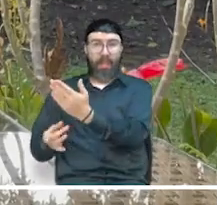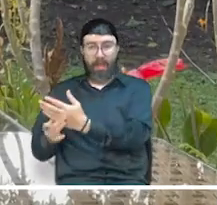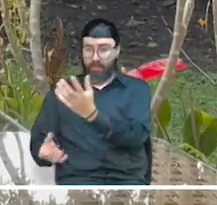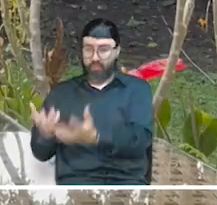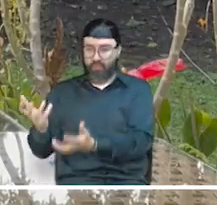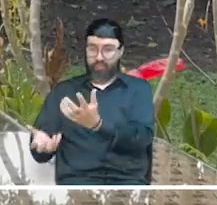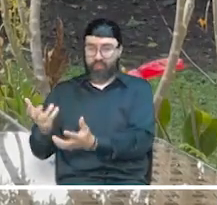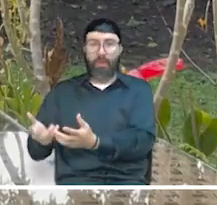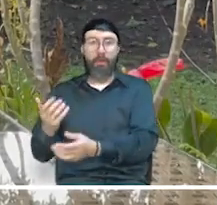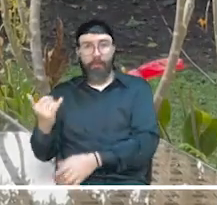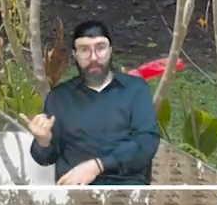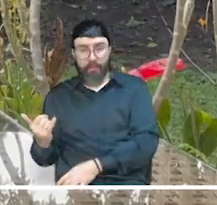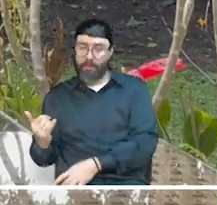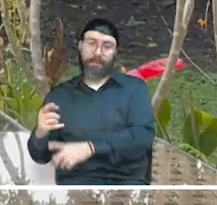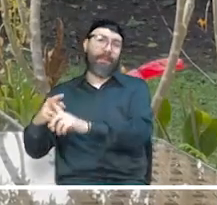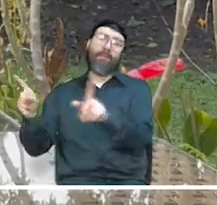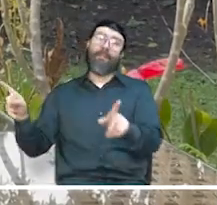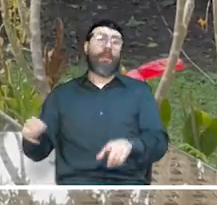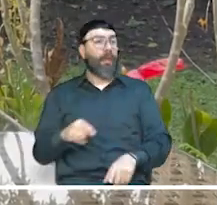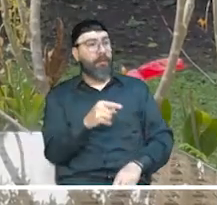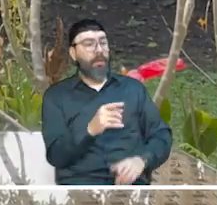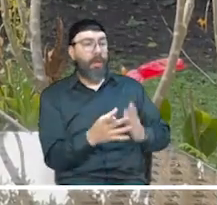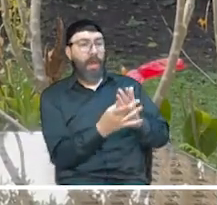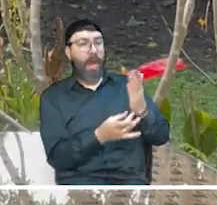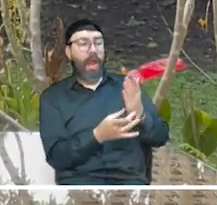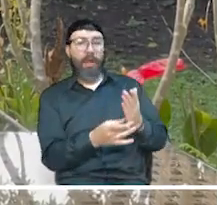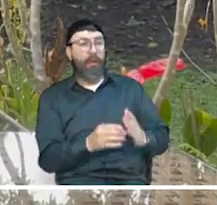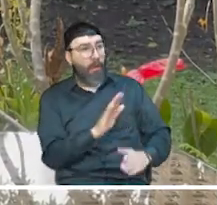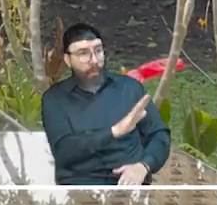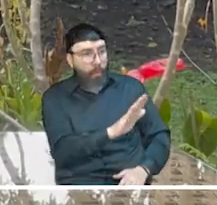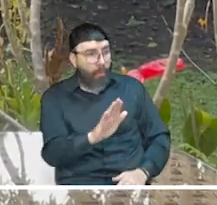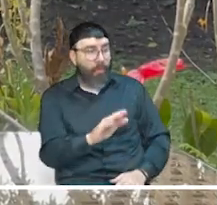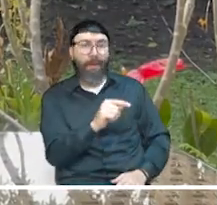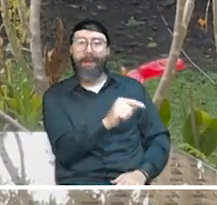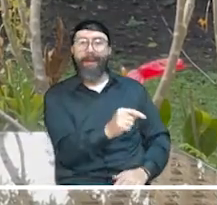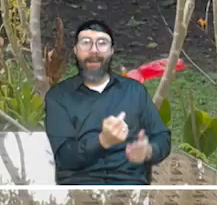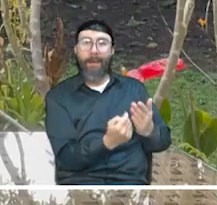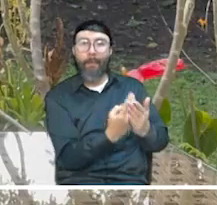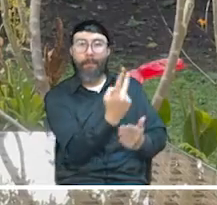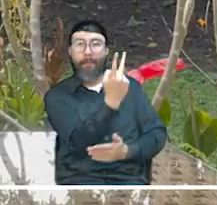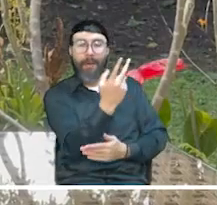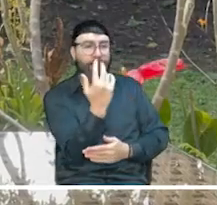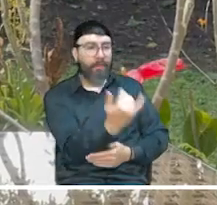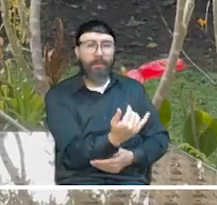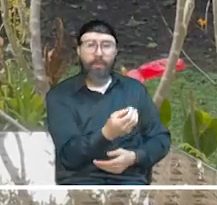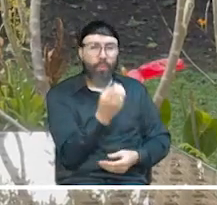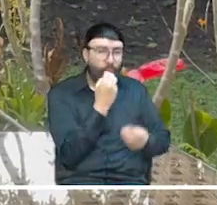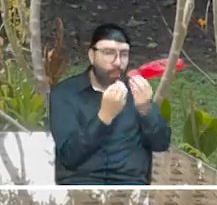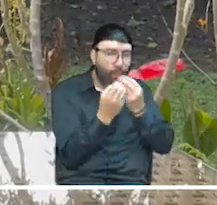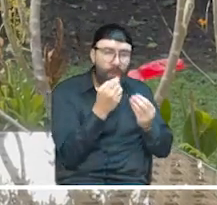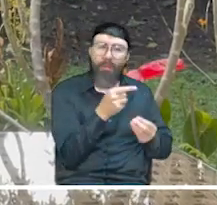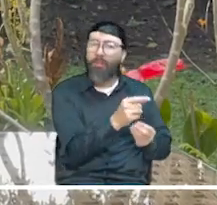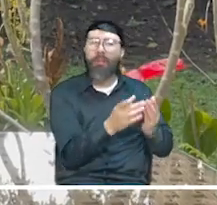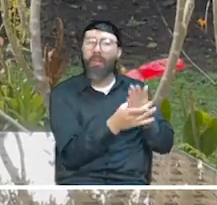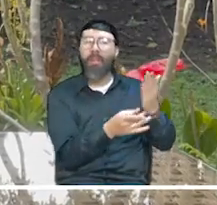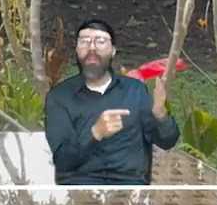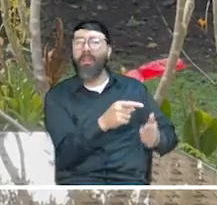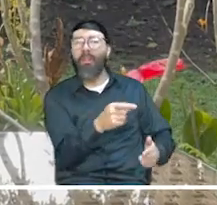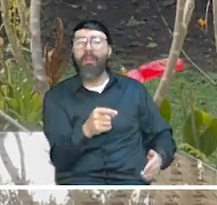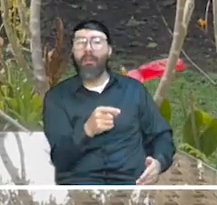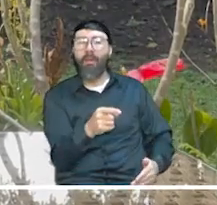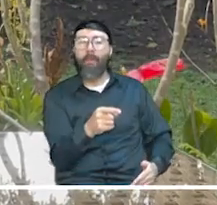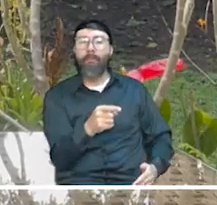restaurantes y en la calle, a utilizar grasas de origen vegetal que son